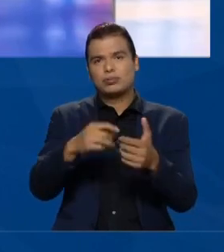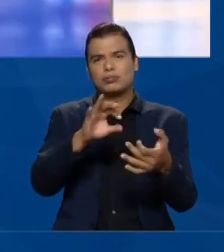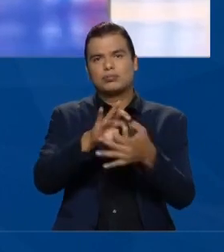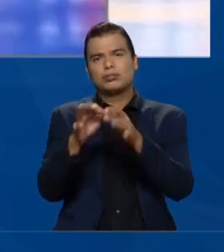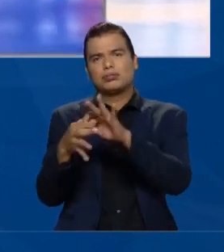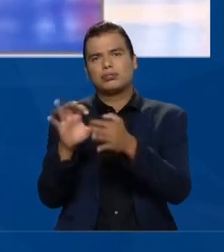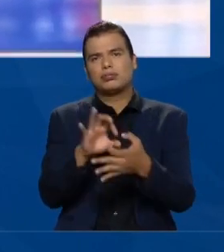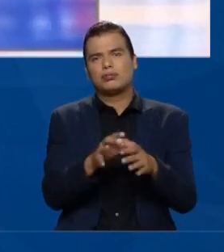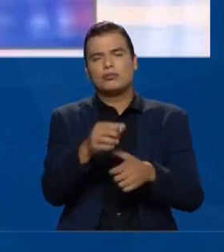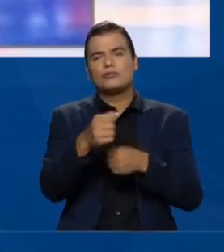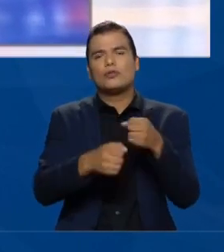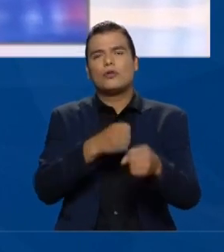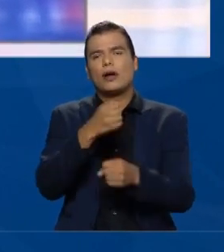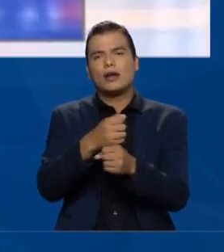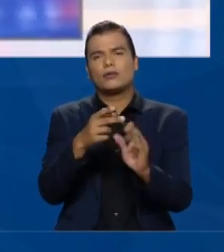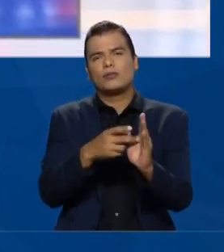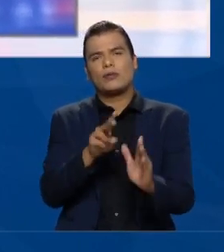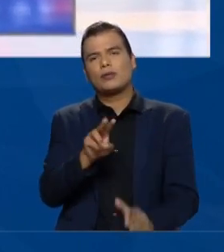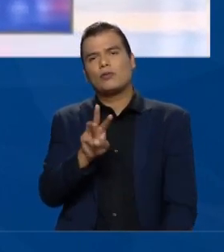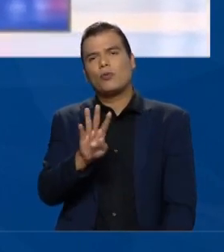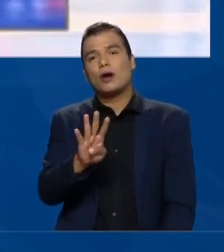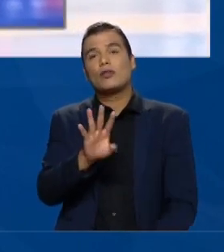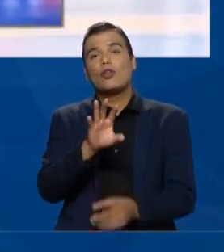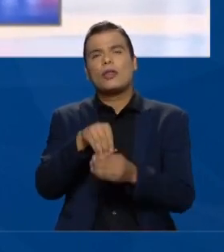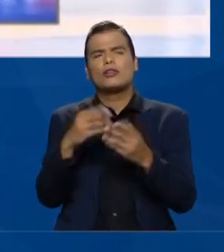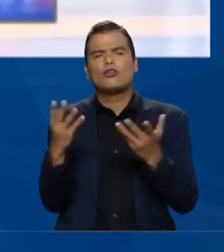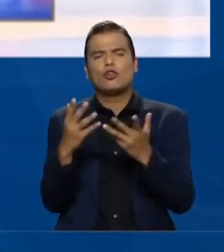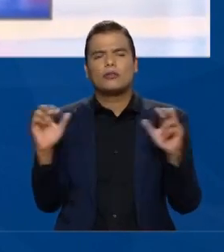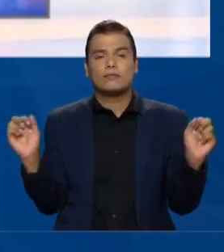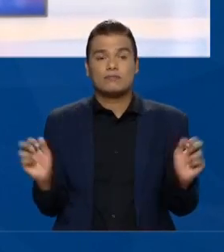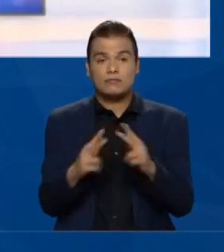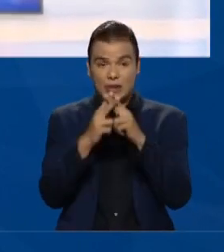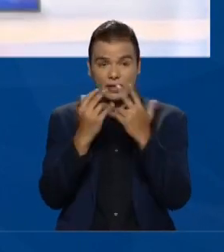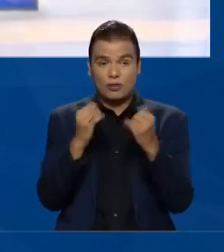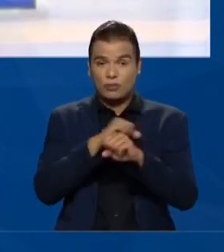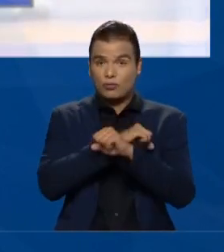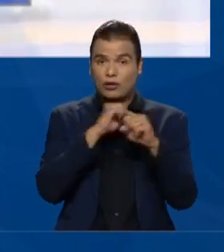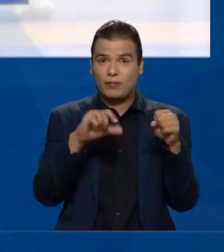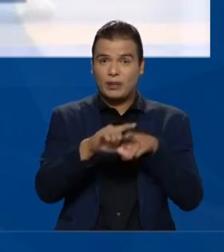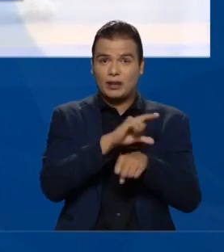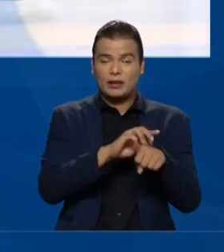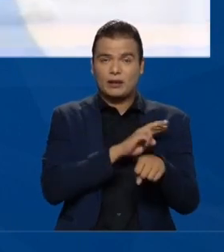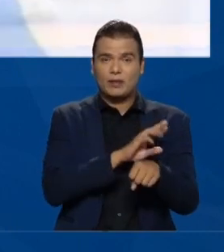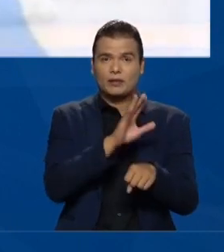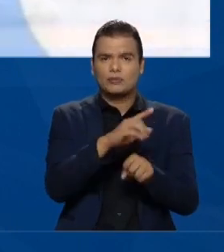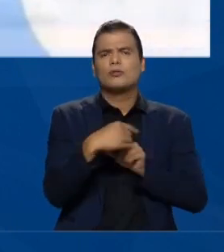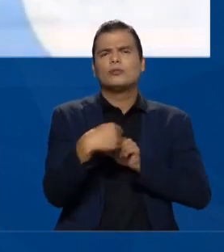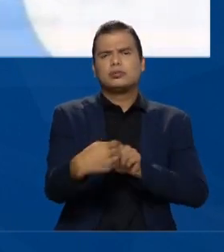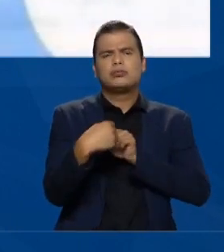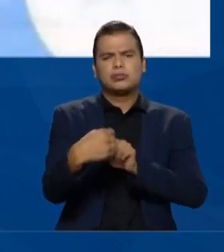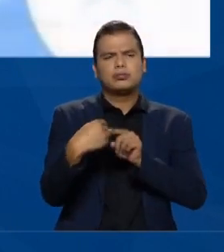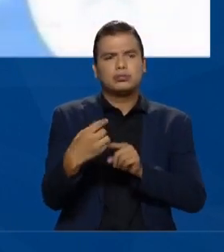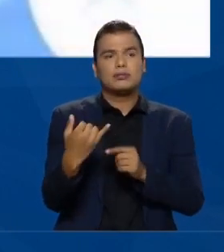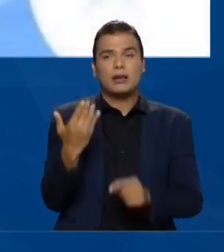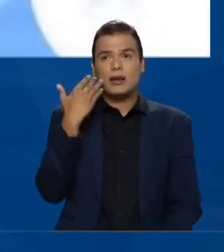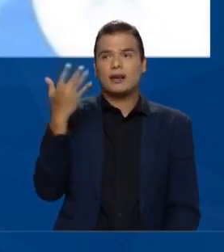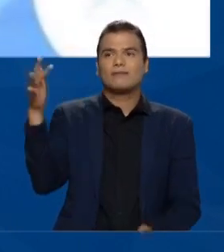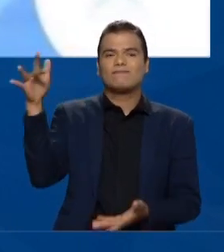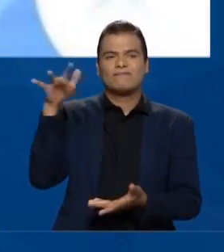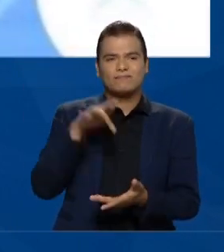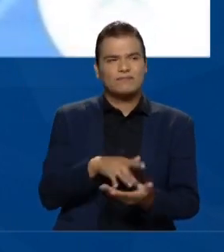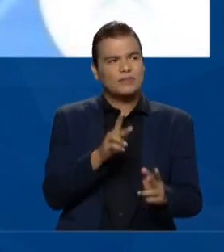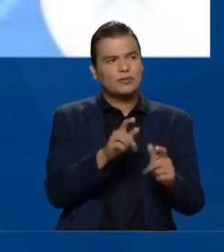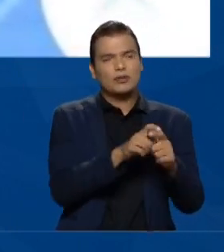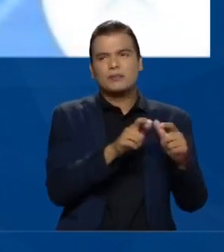París 2024. Esta mañana en la Liga del Valle Vallecaucana de Lucha Olímpica fue recibida en un